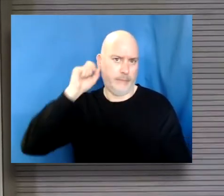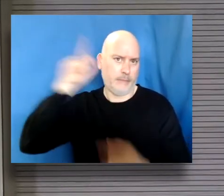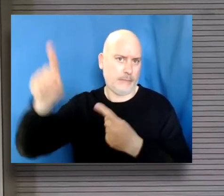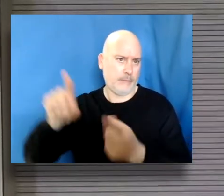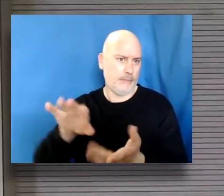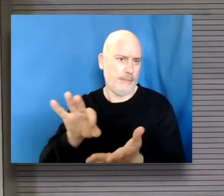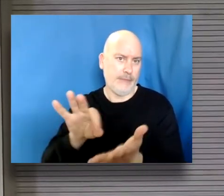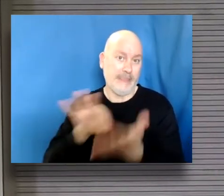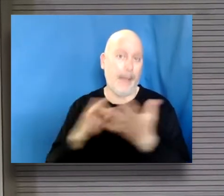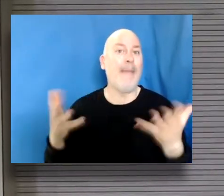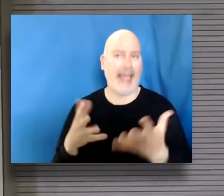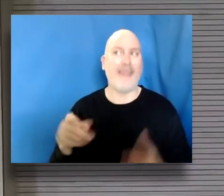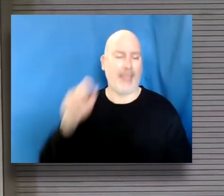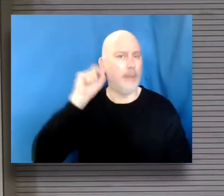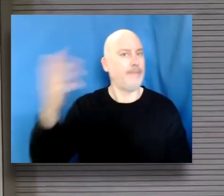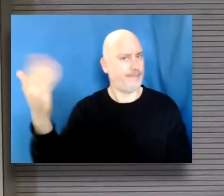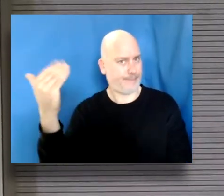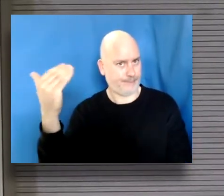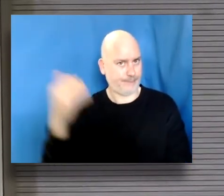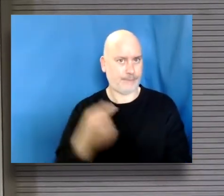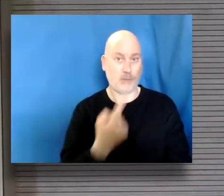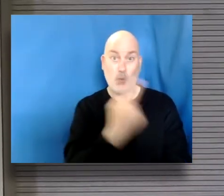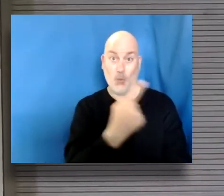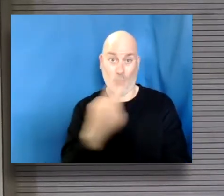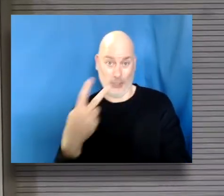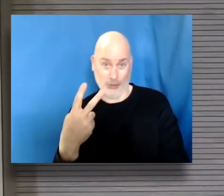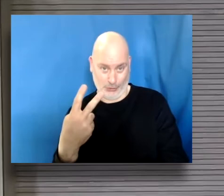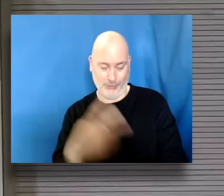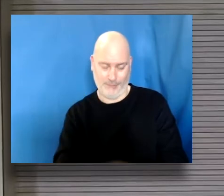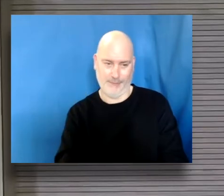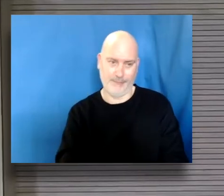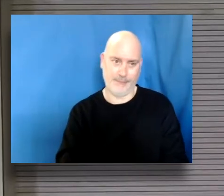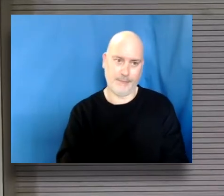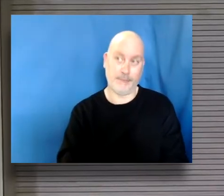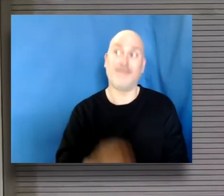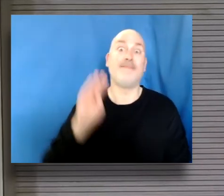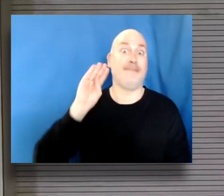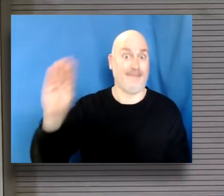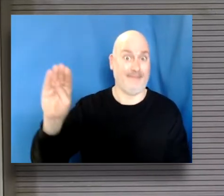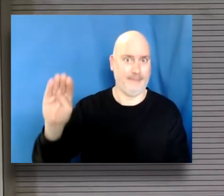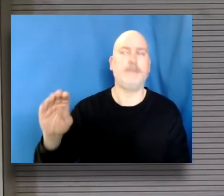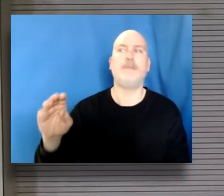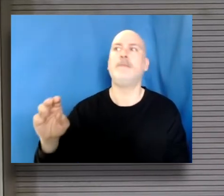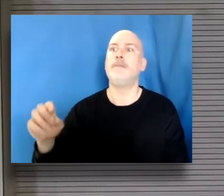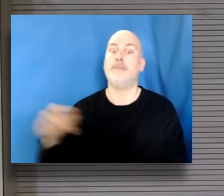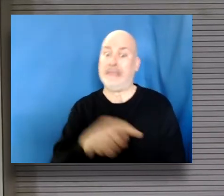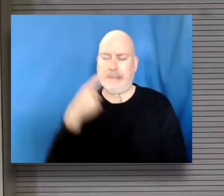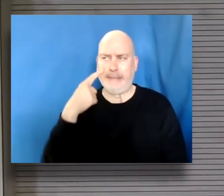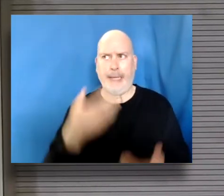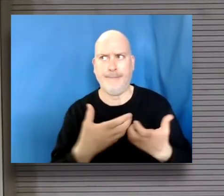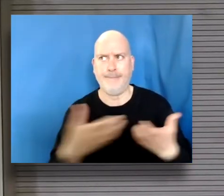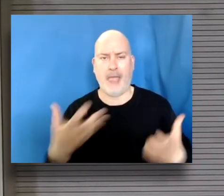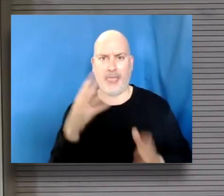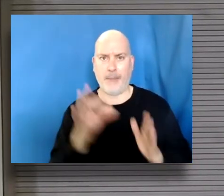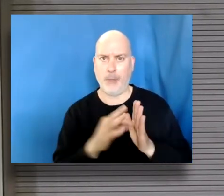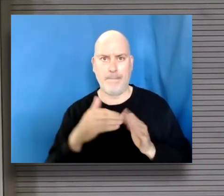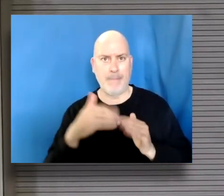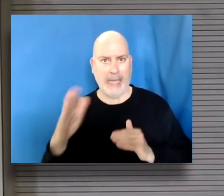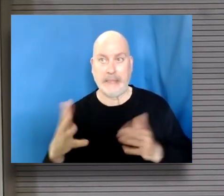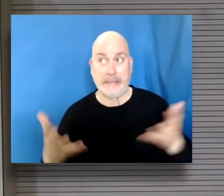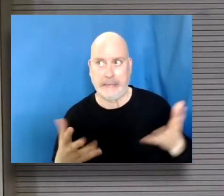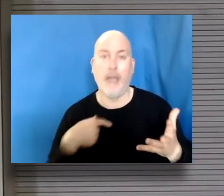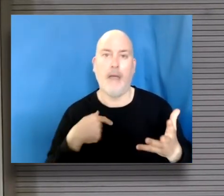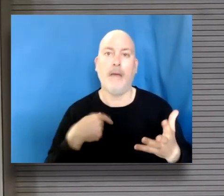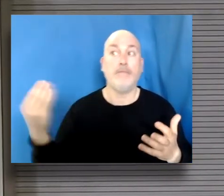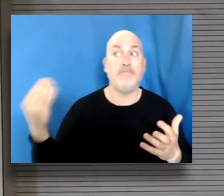de emergencias médicas, al 112, para decirnos qué es lo que tenemos que hacer y si tienen que venir